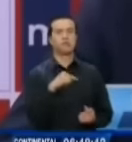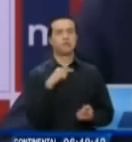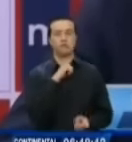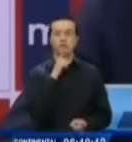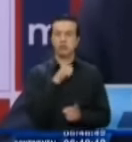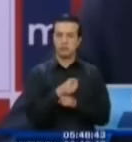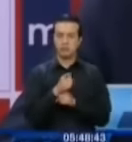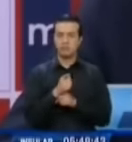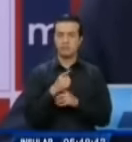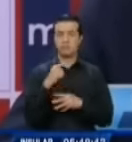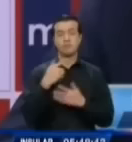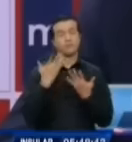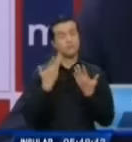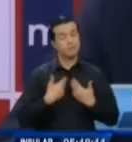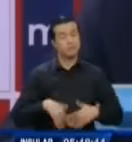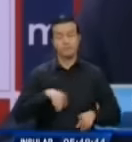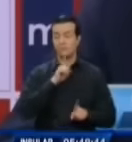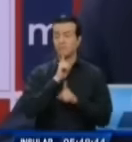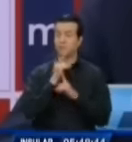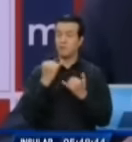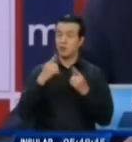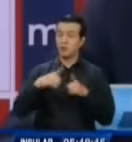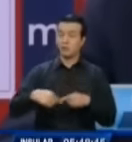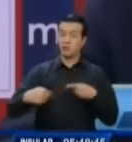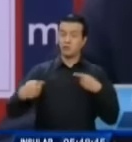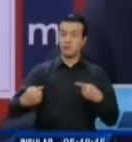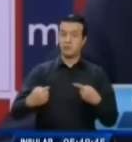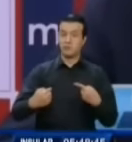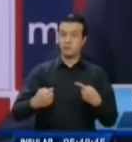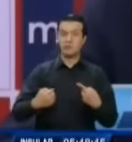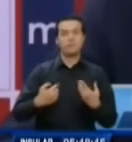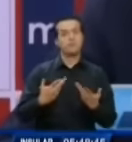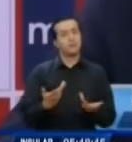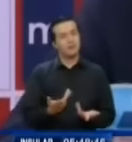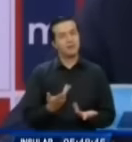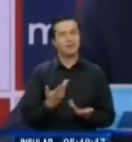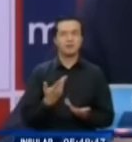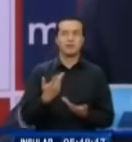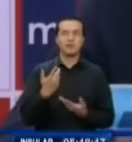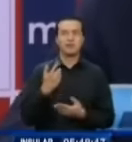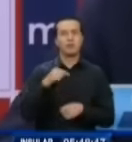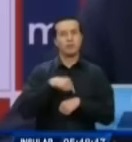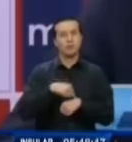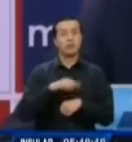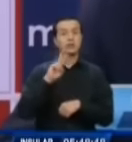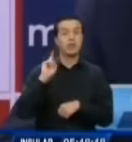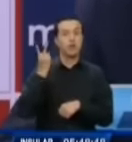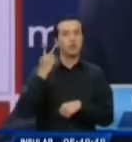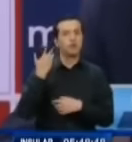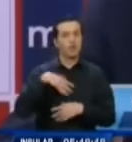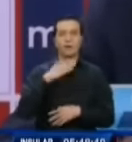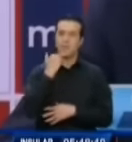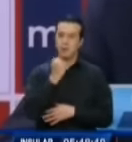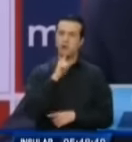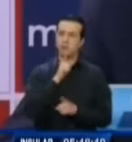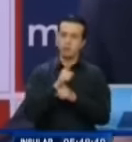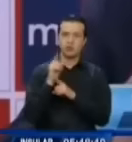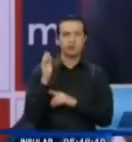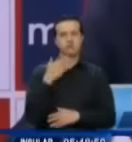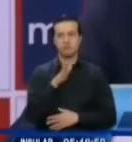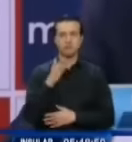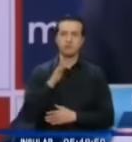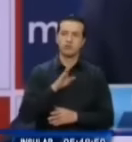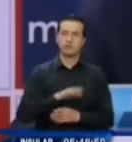Por el resultado y por el rival que enfrentamos, y por momentos sí se jugó bien. Por momentos, el segundo tiempo mejoramos mucho con la pelota, con la precisión de los